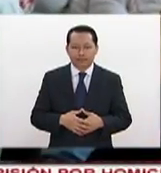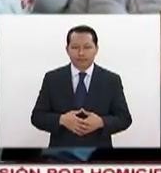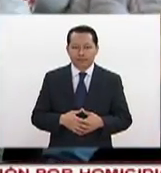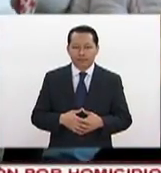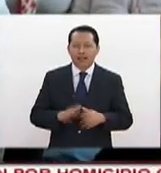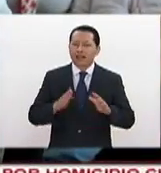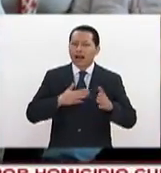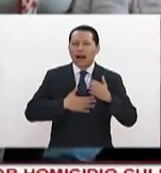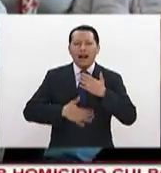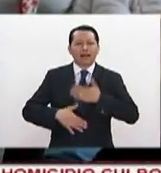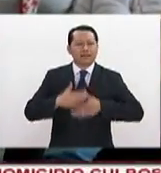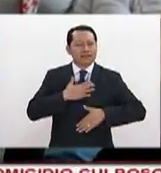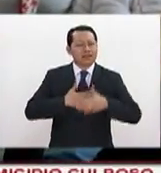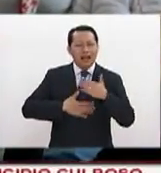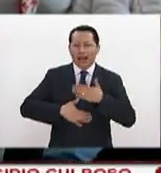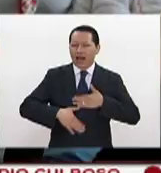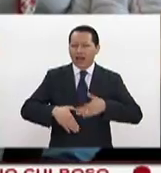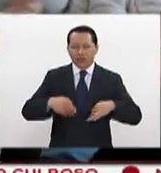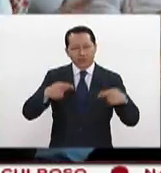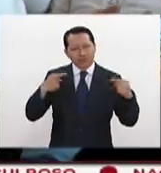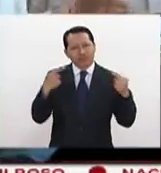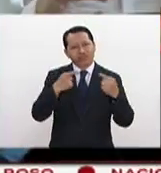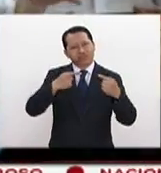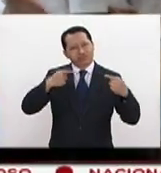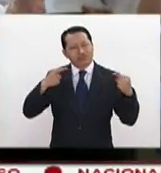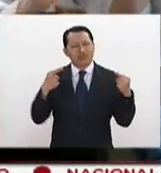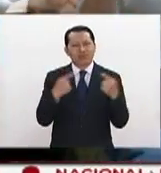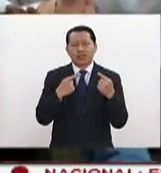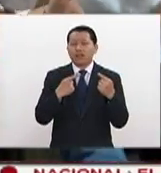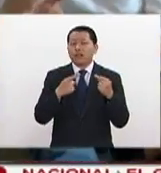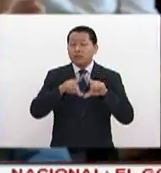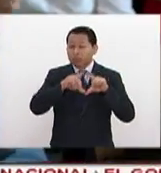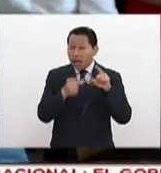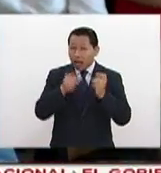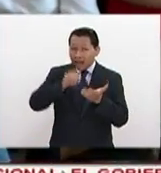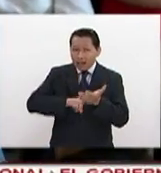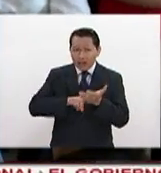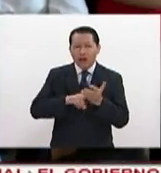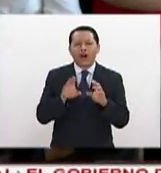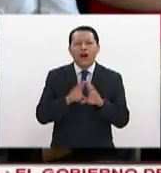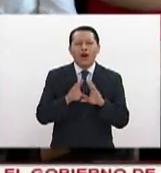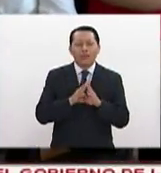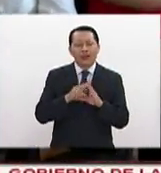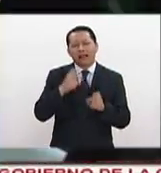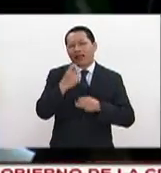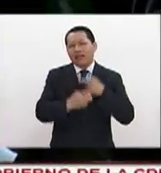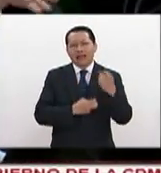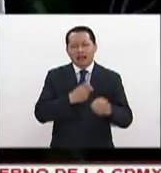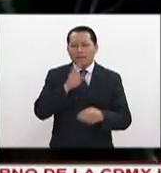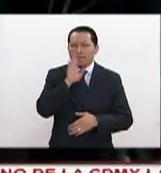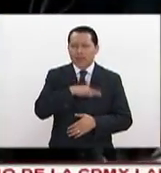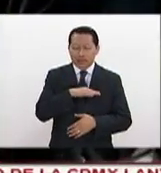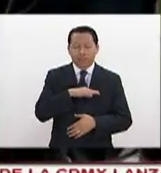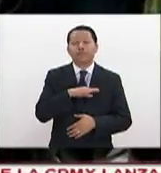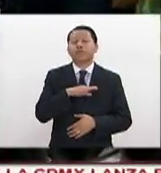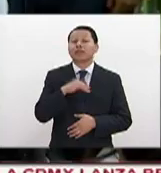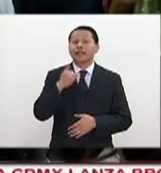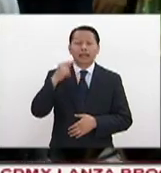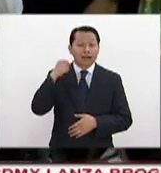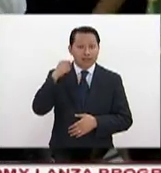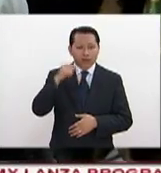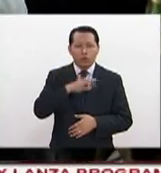Estamos cansados de la confrontación. En el país estamos cansados de la descalificación. Y en